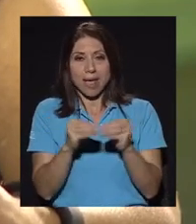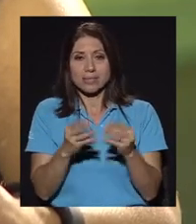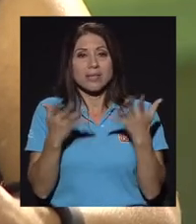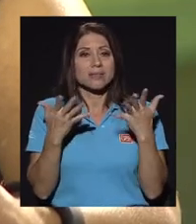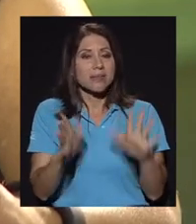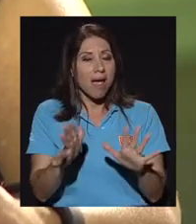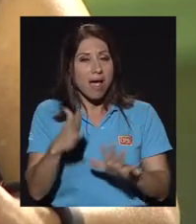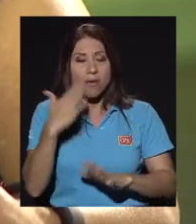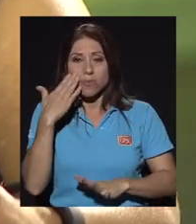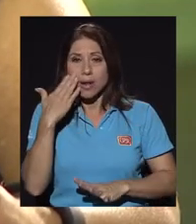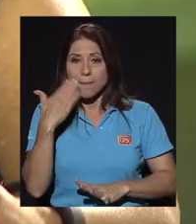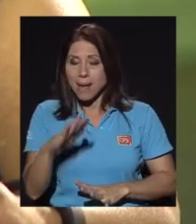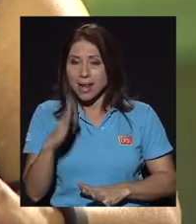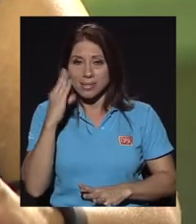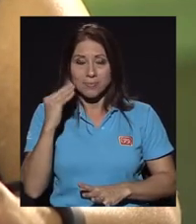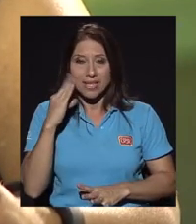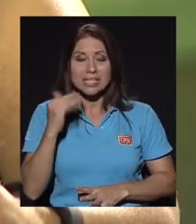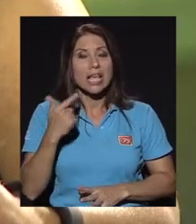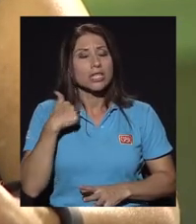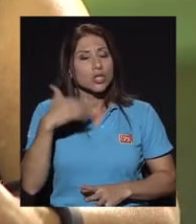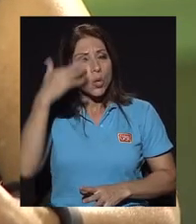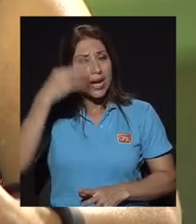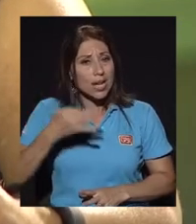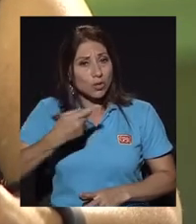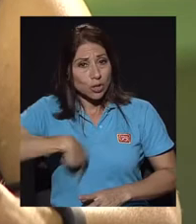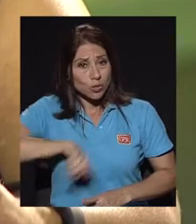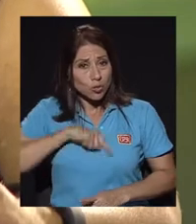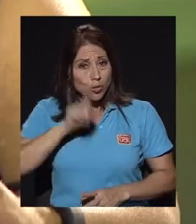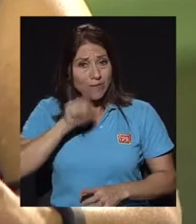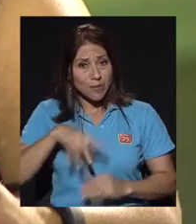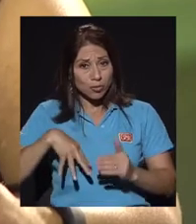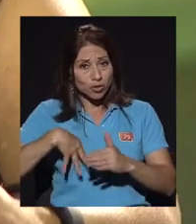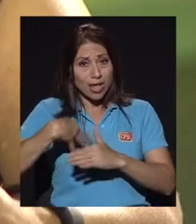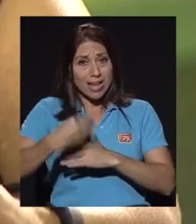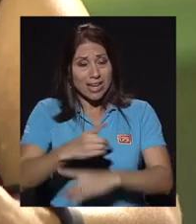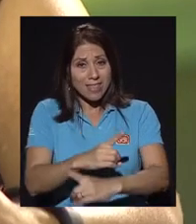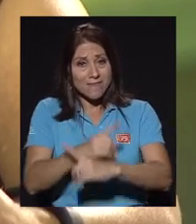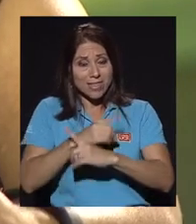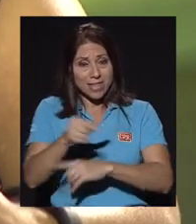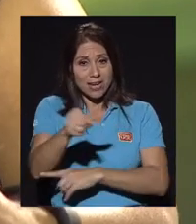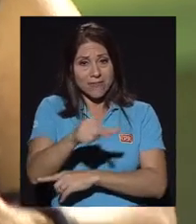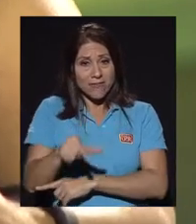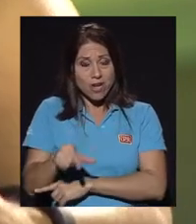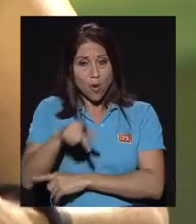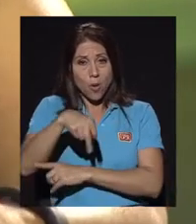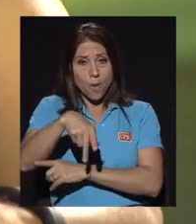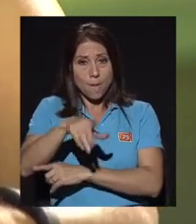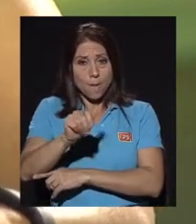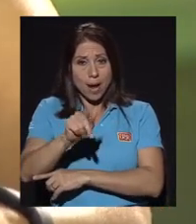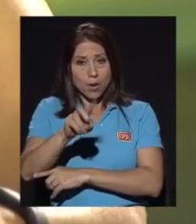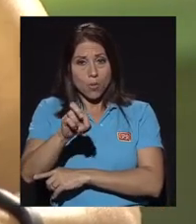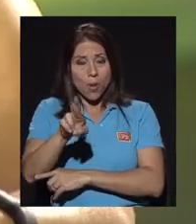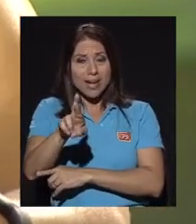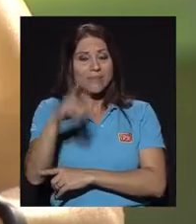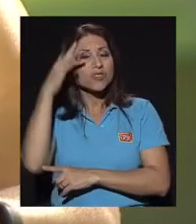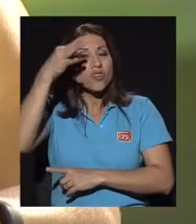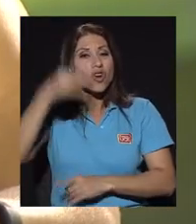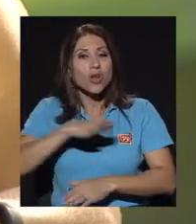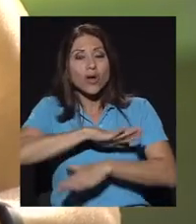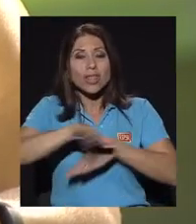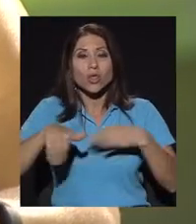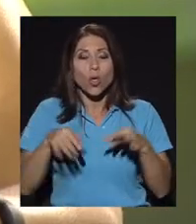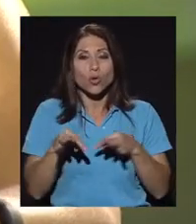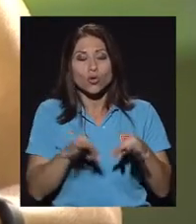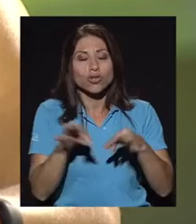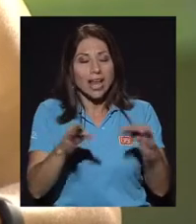que si tenemos que salir a defender el río Pacuare, yo creo que todo Turrialba se para y vamos a defender,